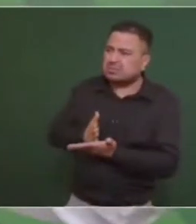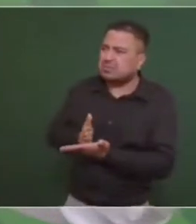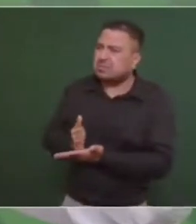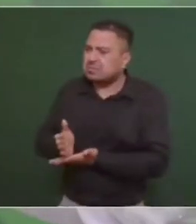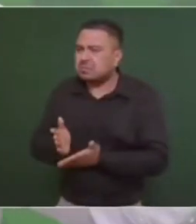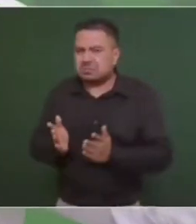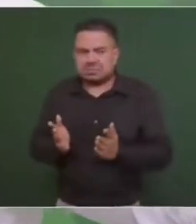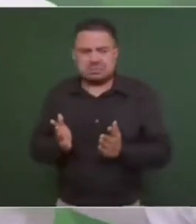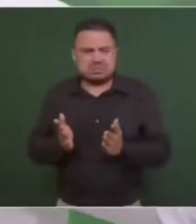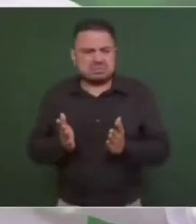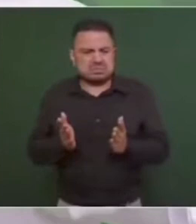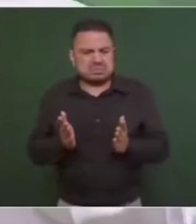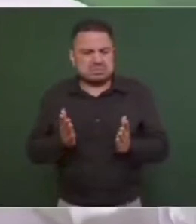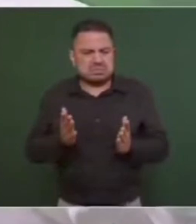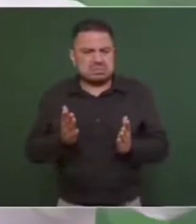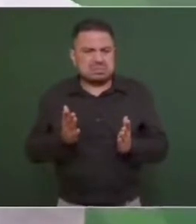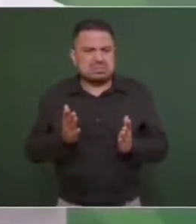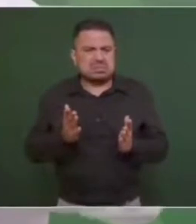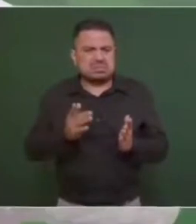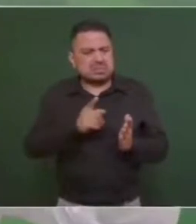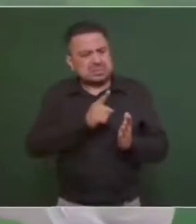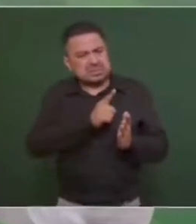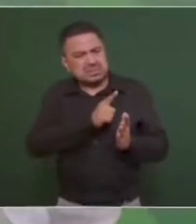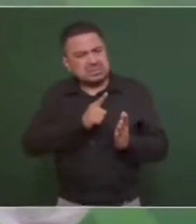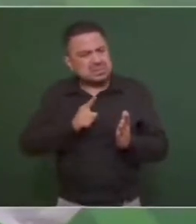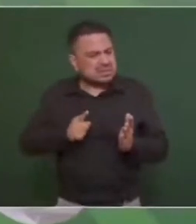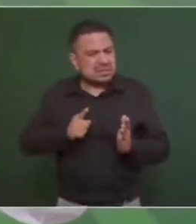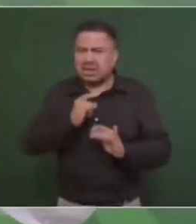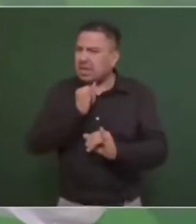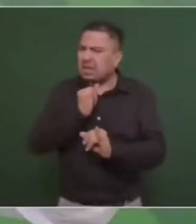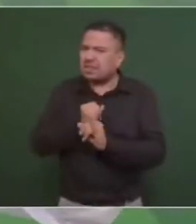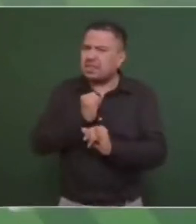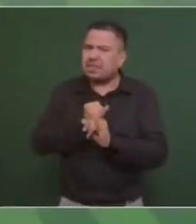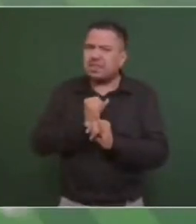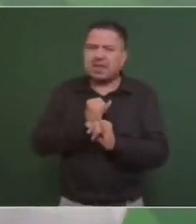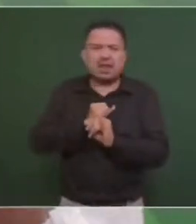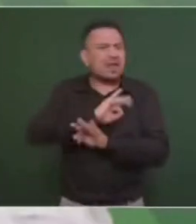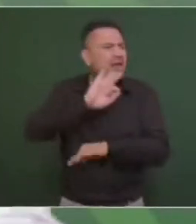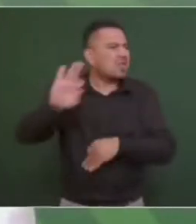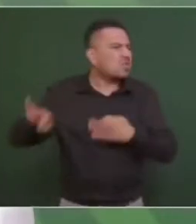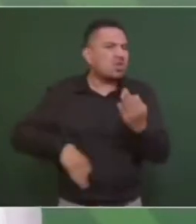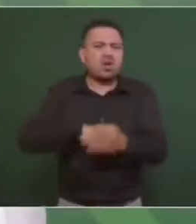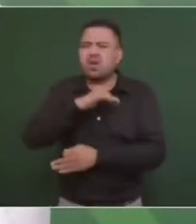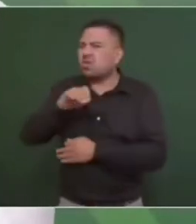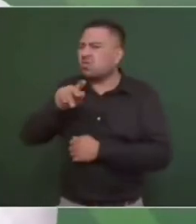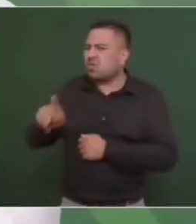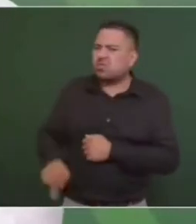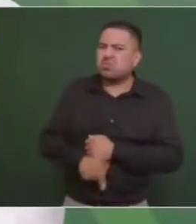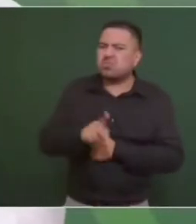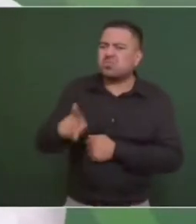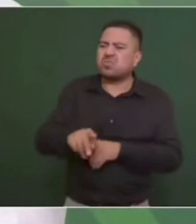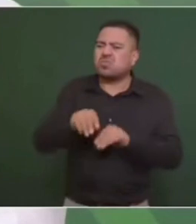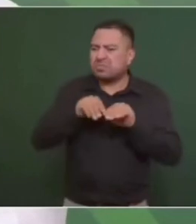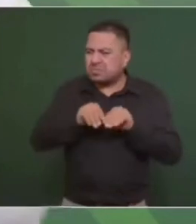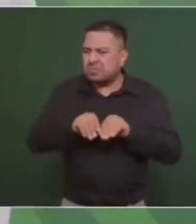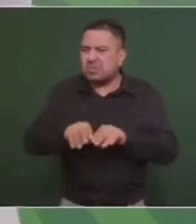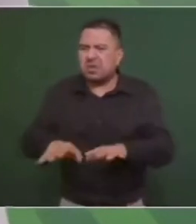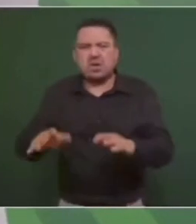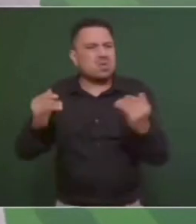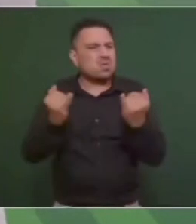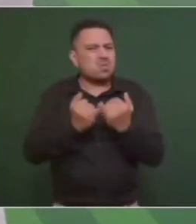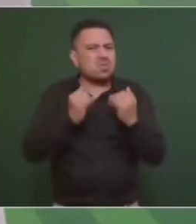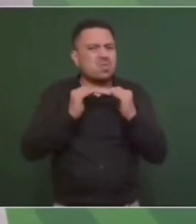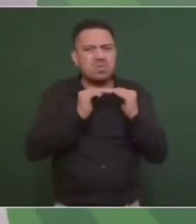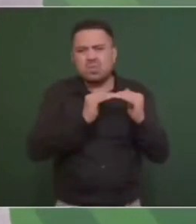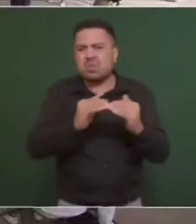dijimos vamos a que llegue el internet a todos los pueblos y